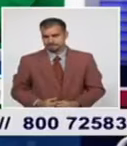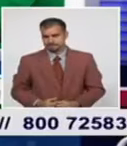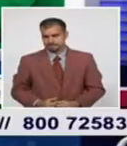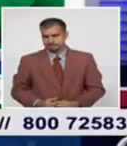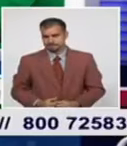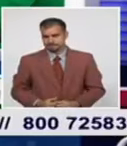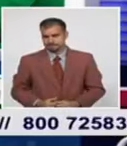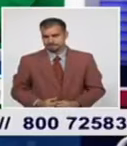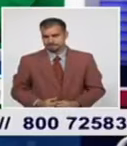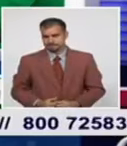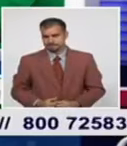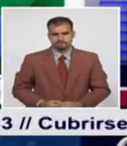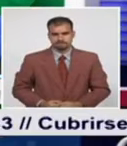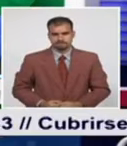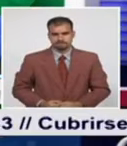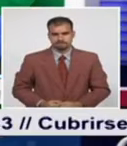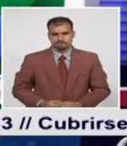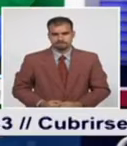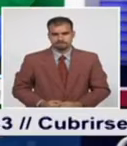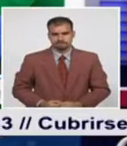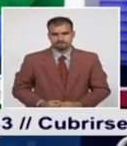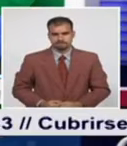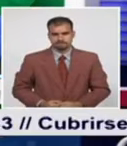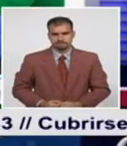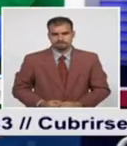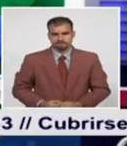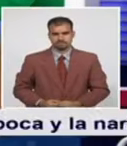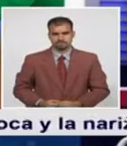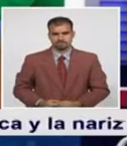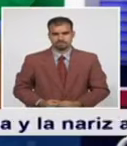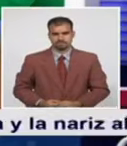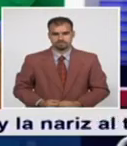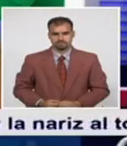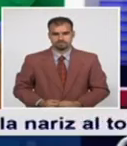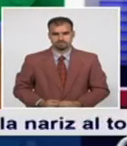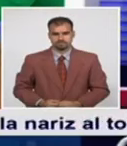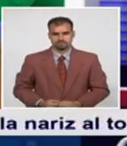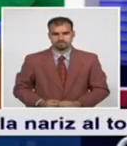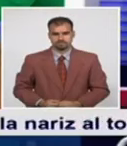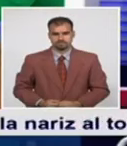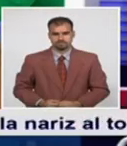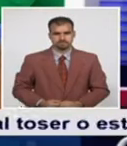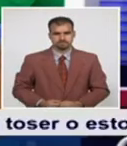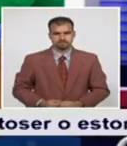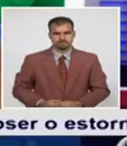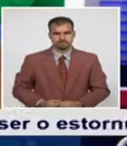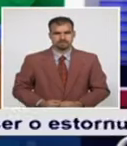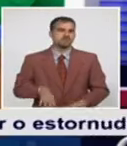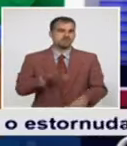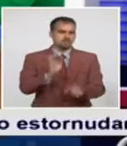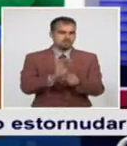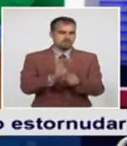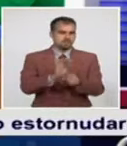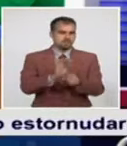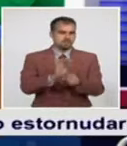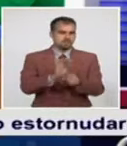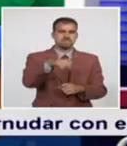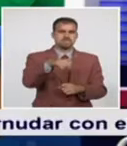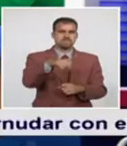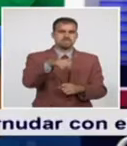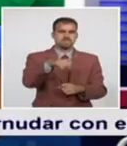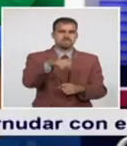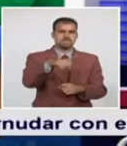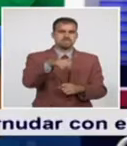comportamiento de los casos diagnosticados en Cuba del 1 de noviembre a la fecha, vinculados